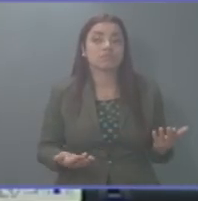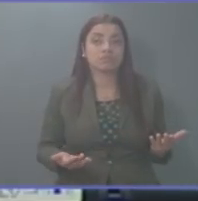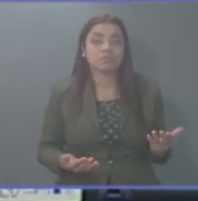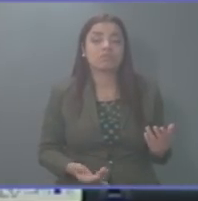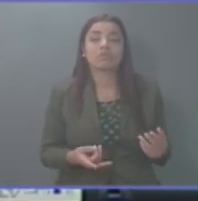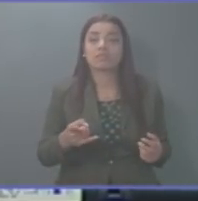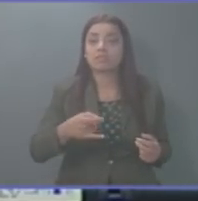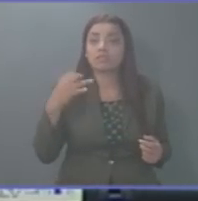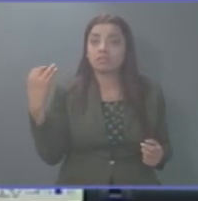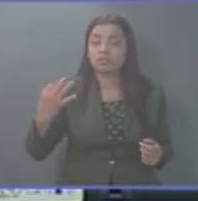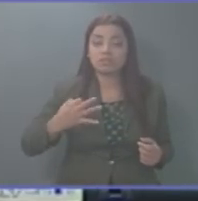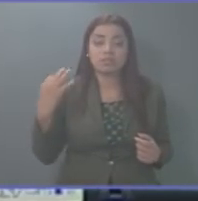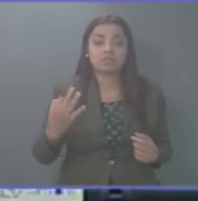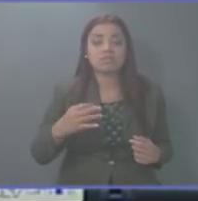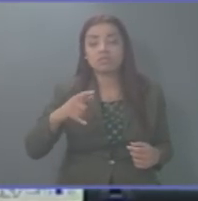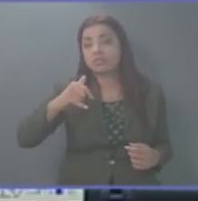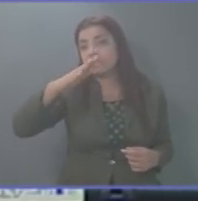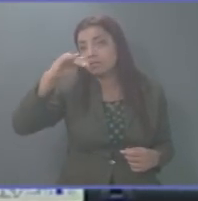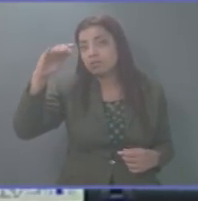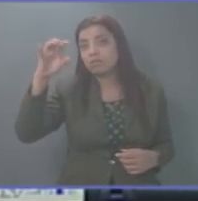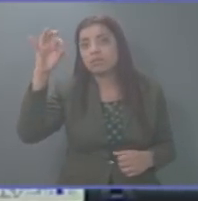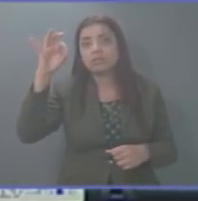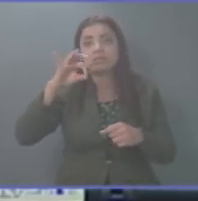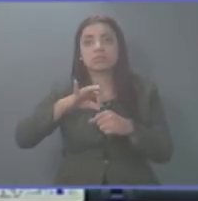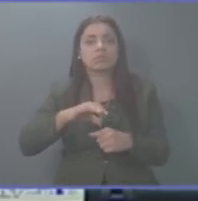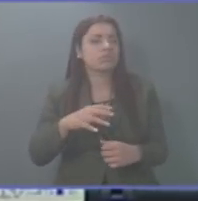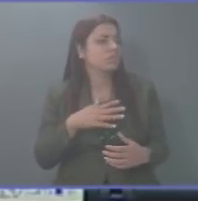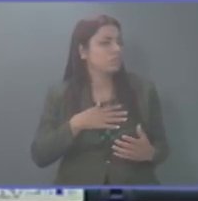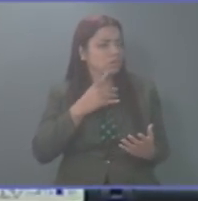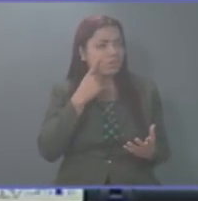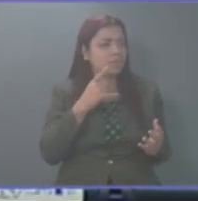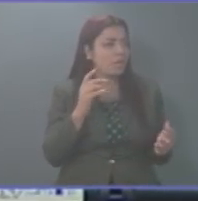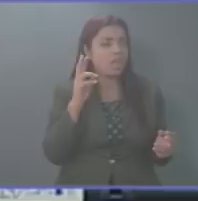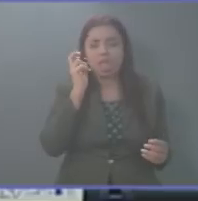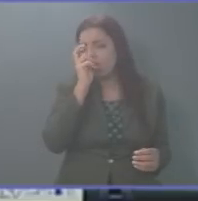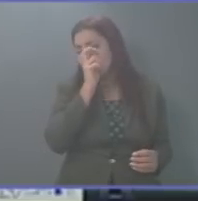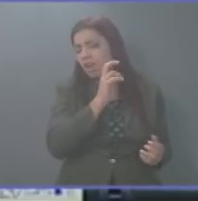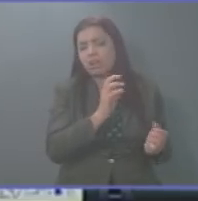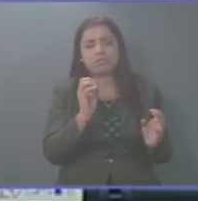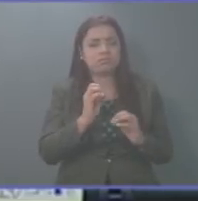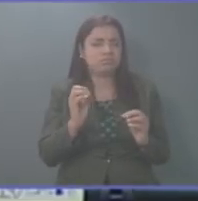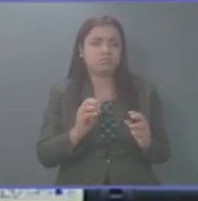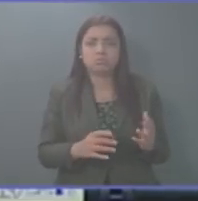La exigencia del voto en el exterior, yo no la veo extraña para los salvadoreños en el exterior.